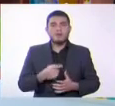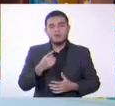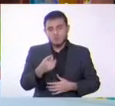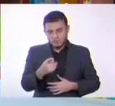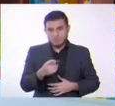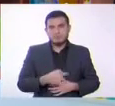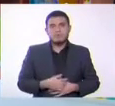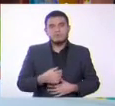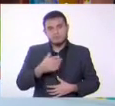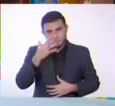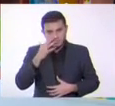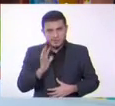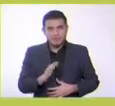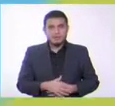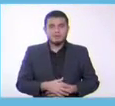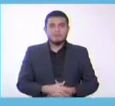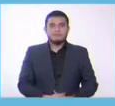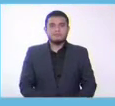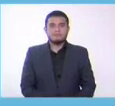conocimientos, ponte a prueba.